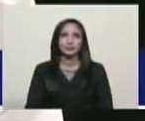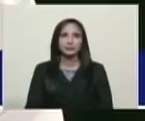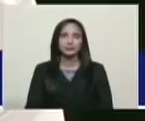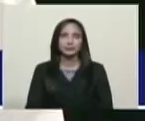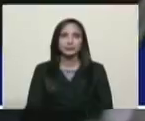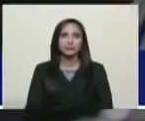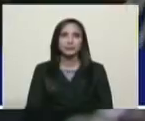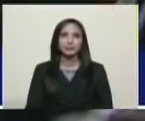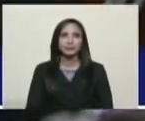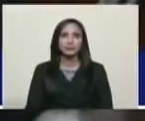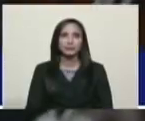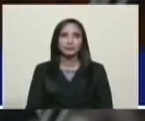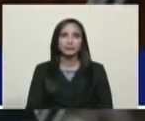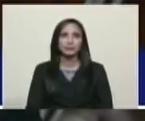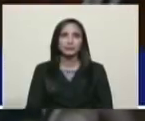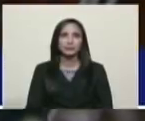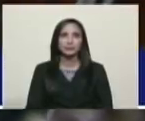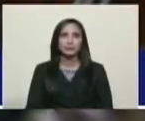Nosotros, fíjense ustedes,